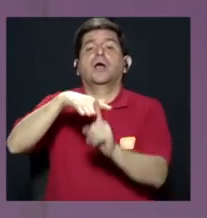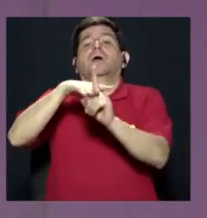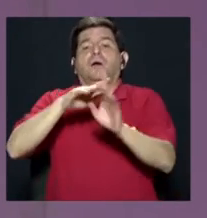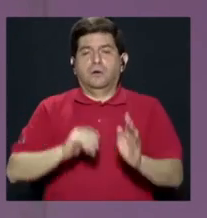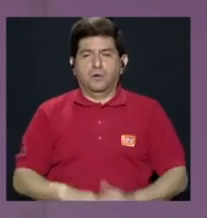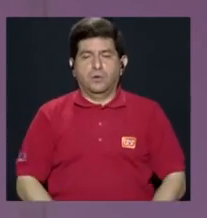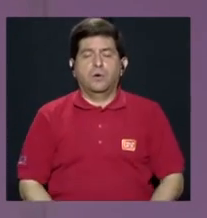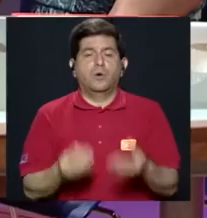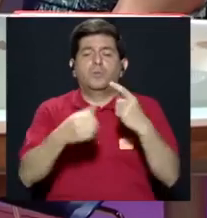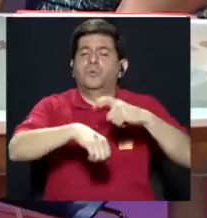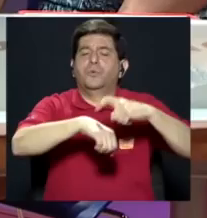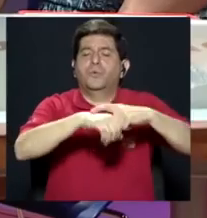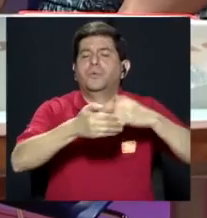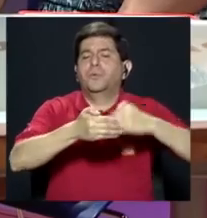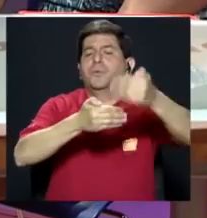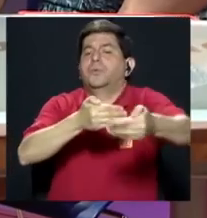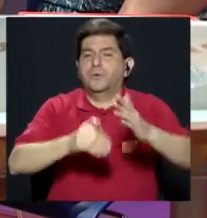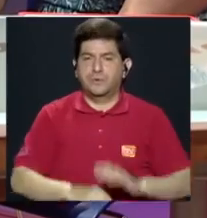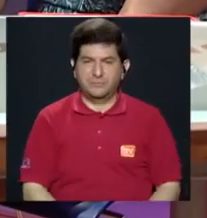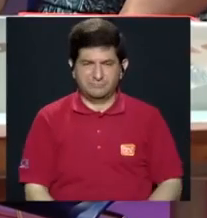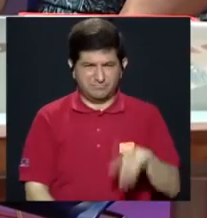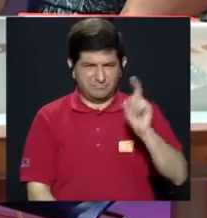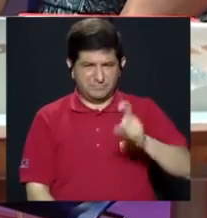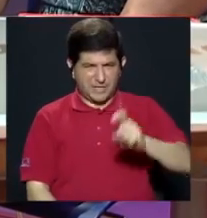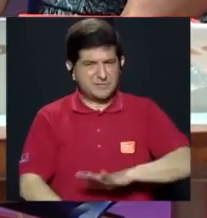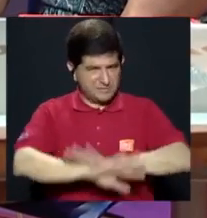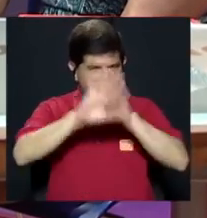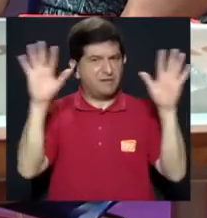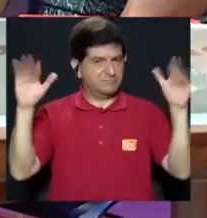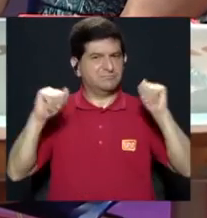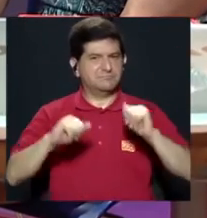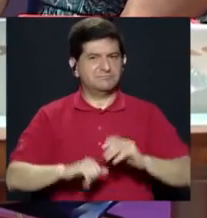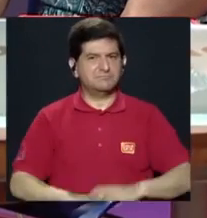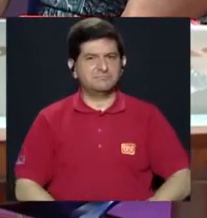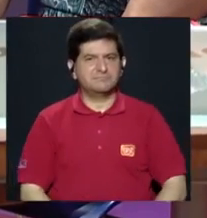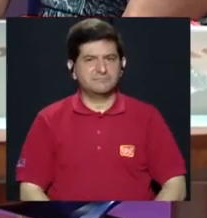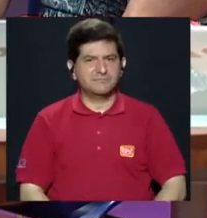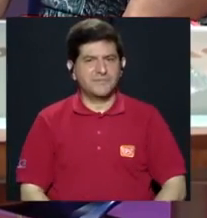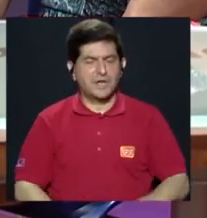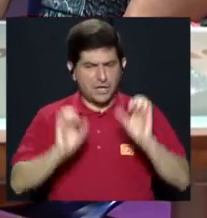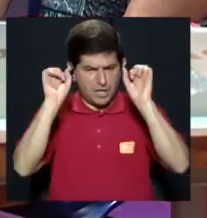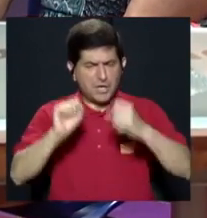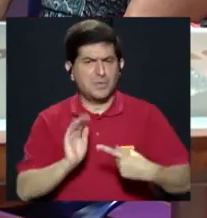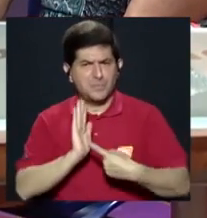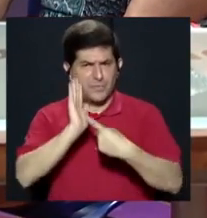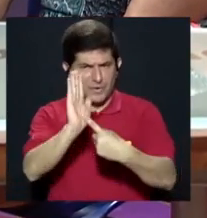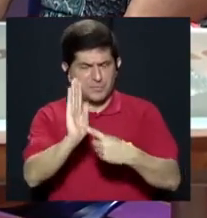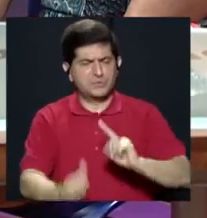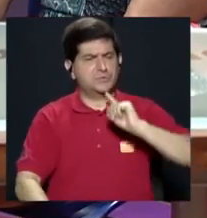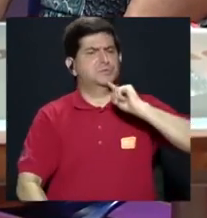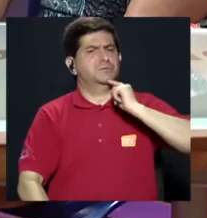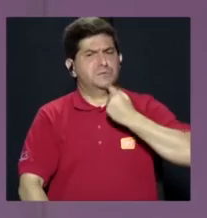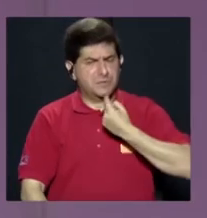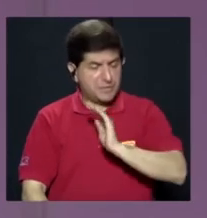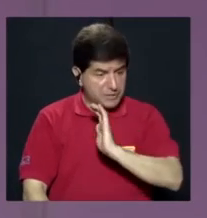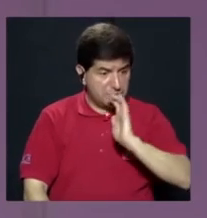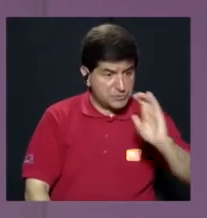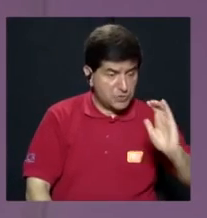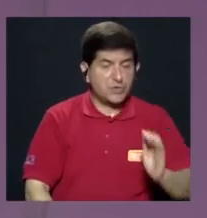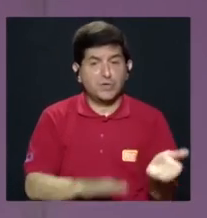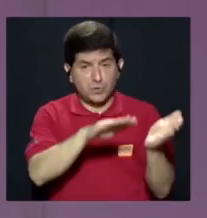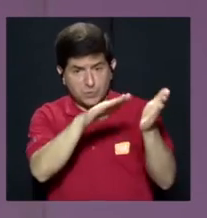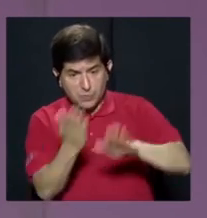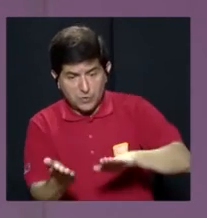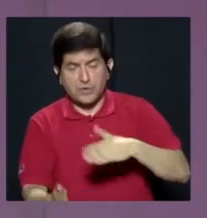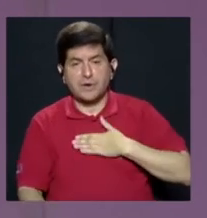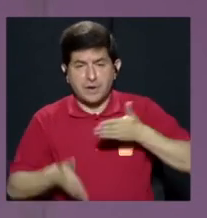creo que tenemos que ser un poquito más transparentes y pues llevar esto más serio. O sea, son niños los que se están perdiendo,